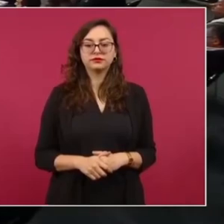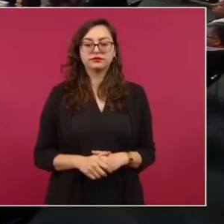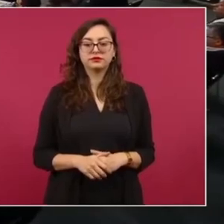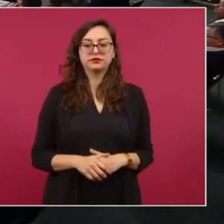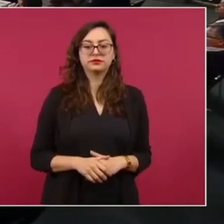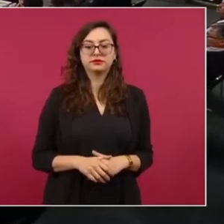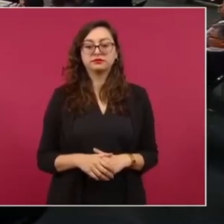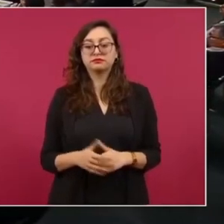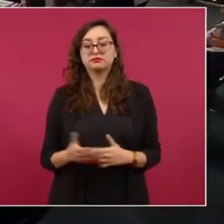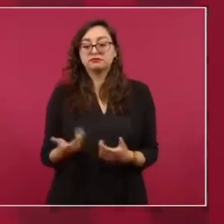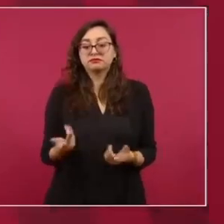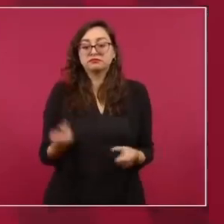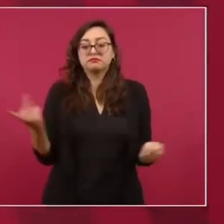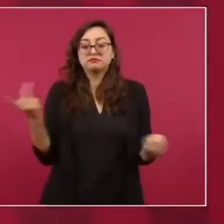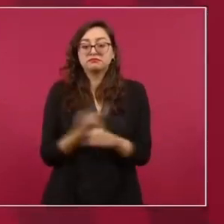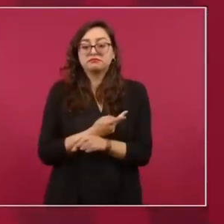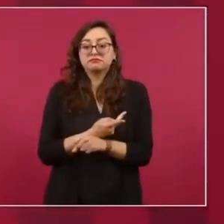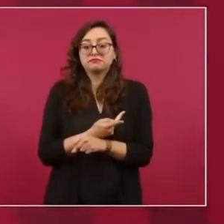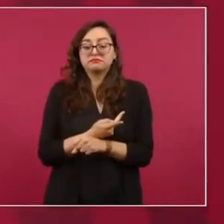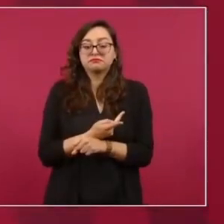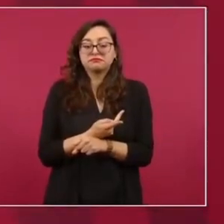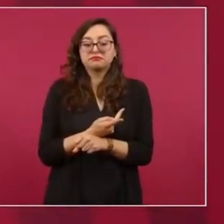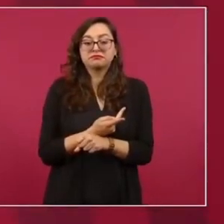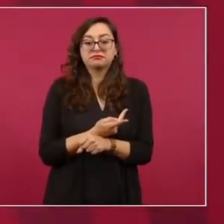Nos ordenan devolver.